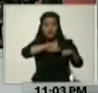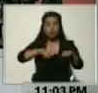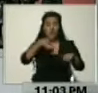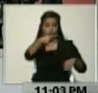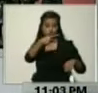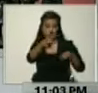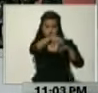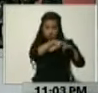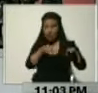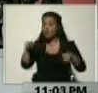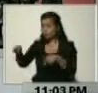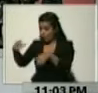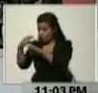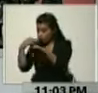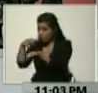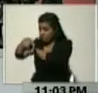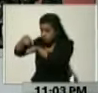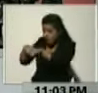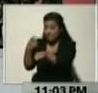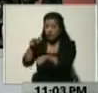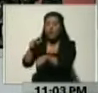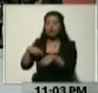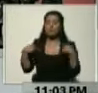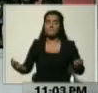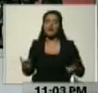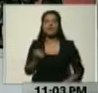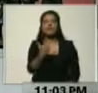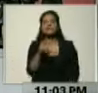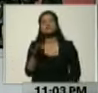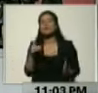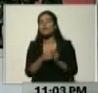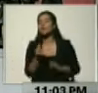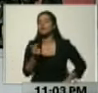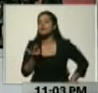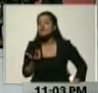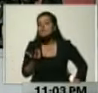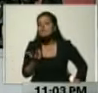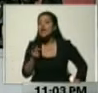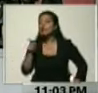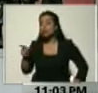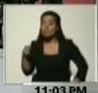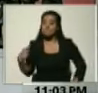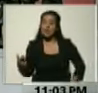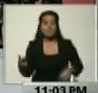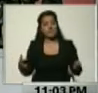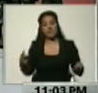ofrece 35 mil bolívares para viajar desde cualquier parte de Venezuela a la ciudad de Maracaibo.